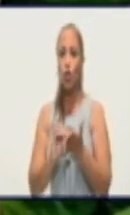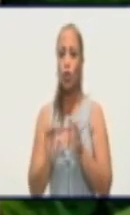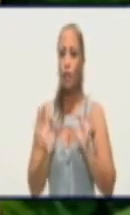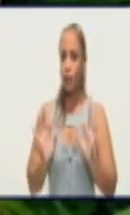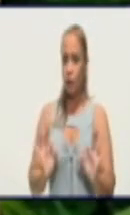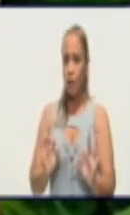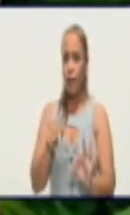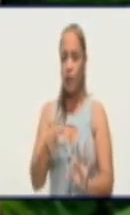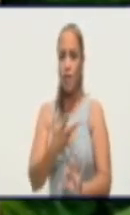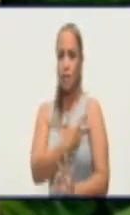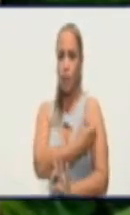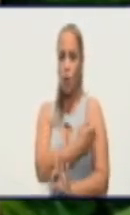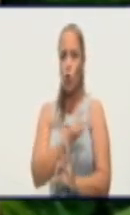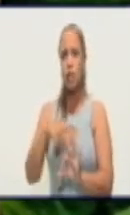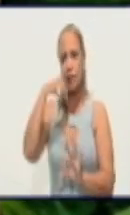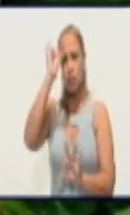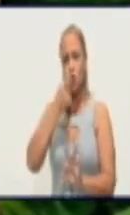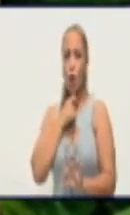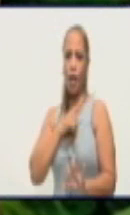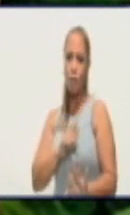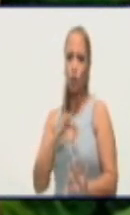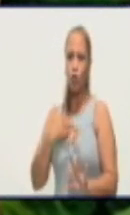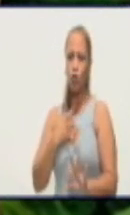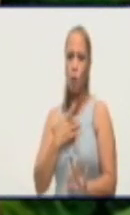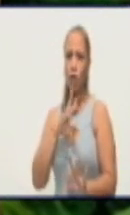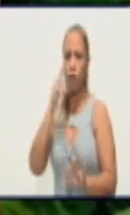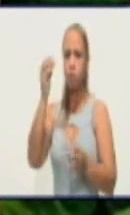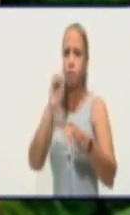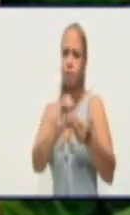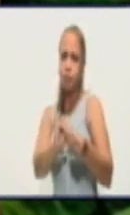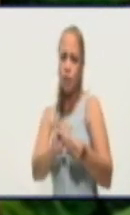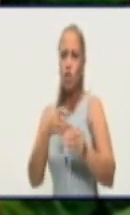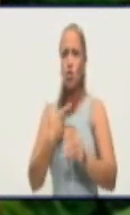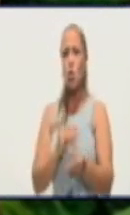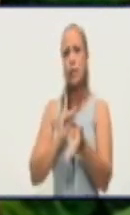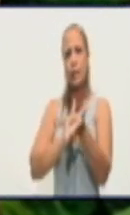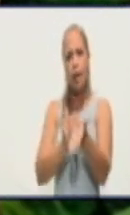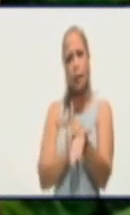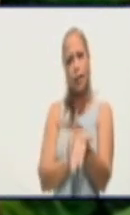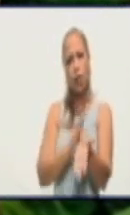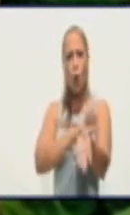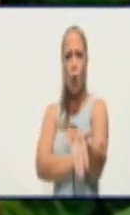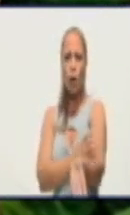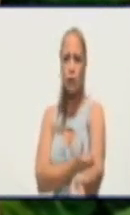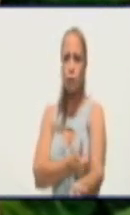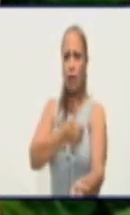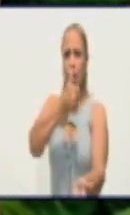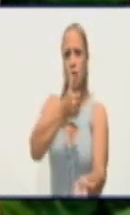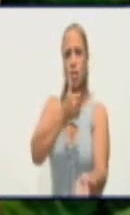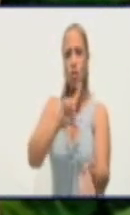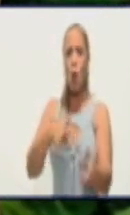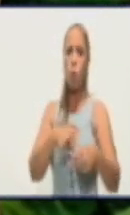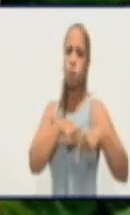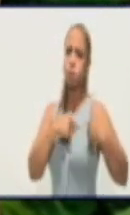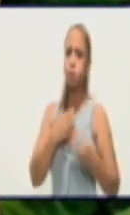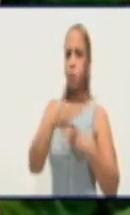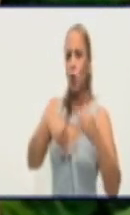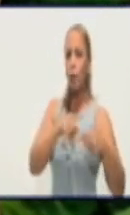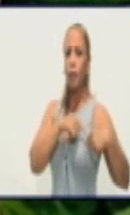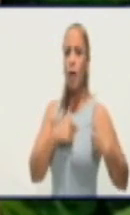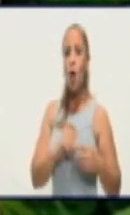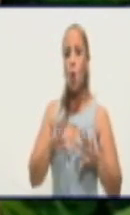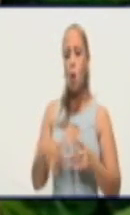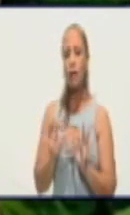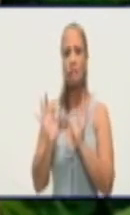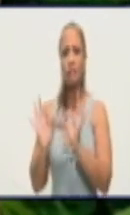vacuna? Si yo me contagio y, por ejemplo, soy diabético, soy hipertenso o soy cardiópata, ¿cuál es la efectividad de Abdala o de Soberana